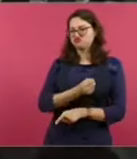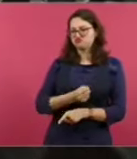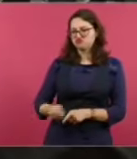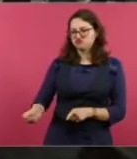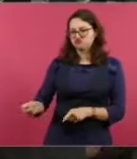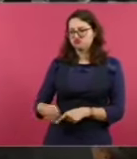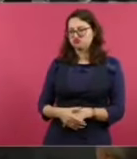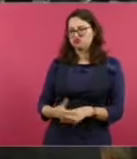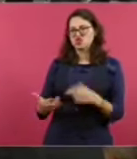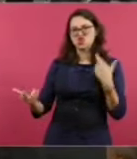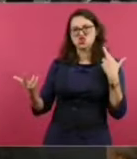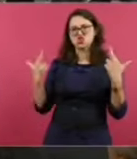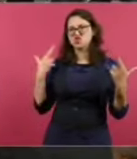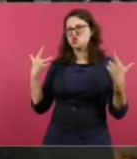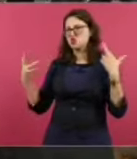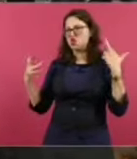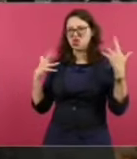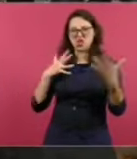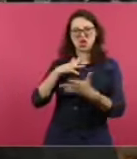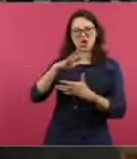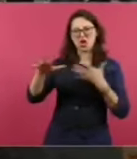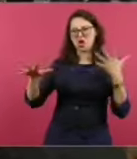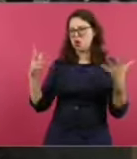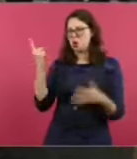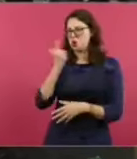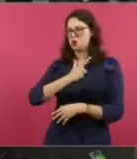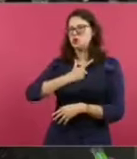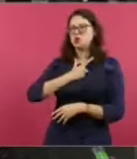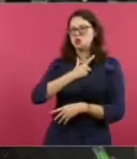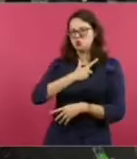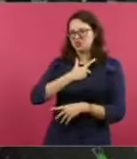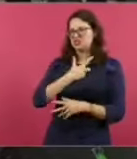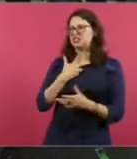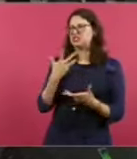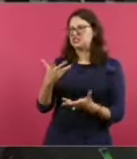Idolatra el ruido, tira basura,